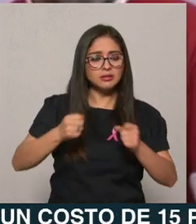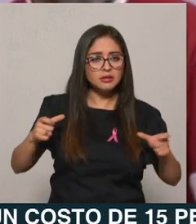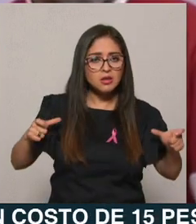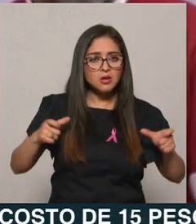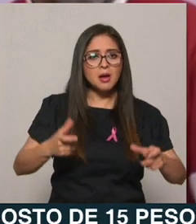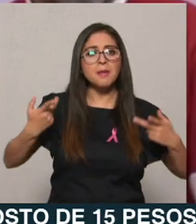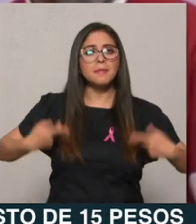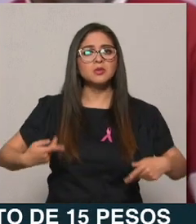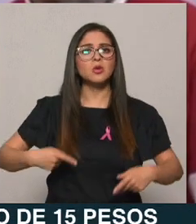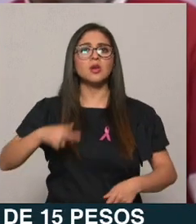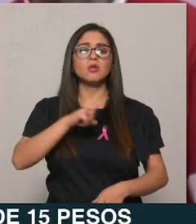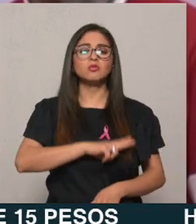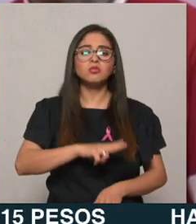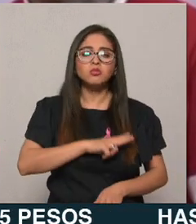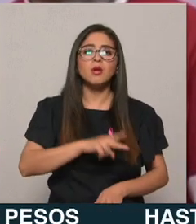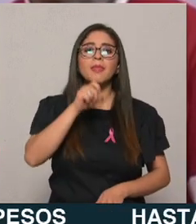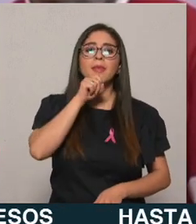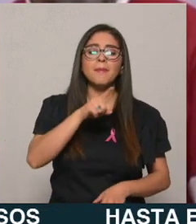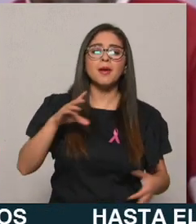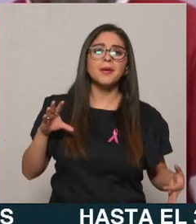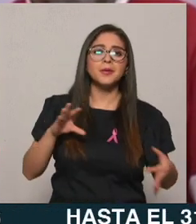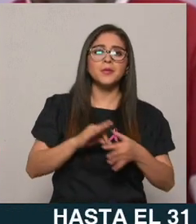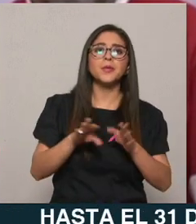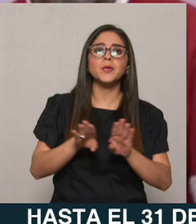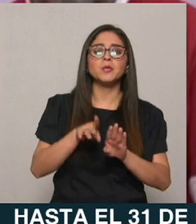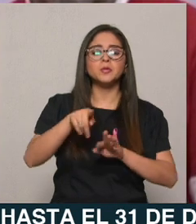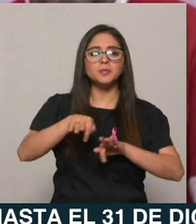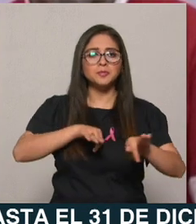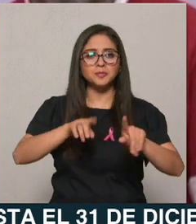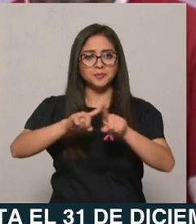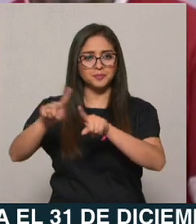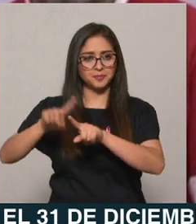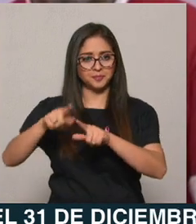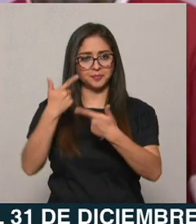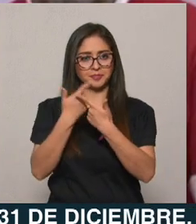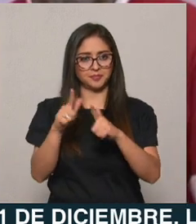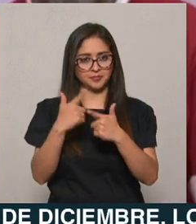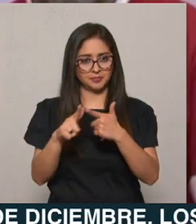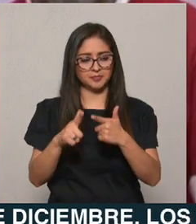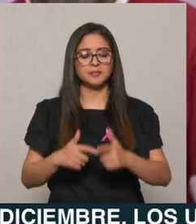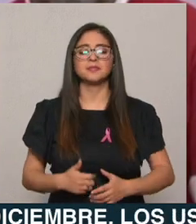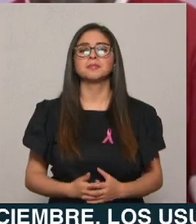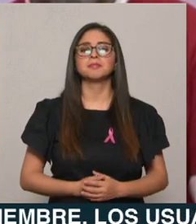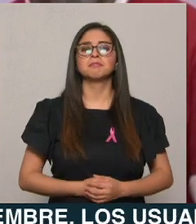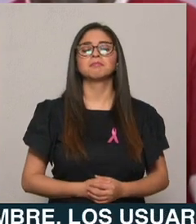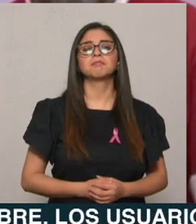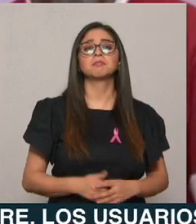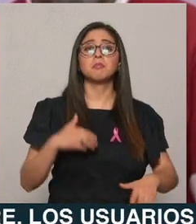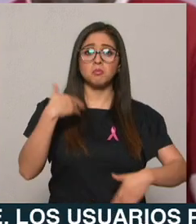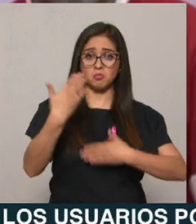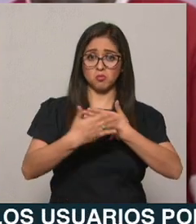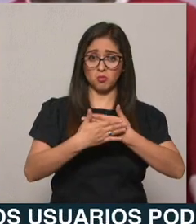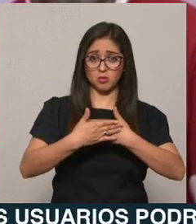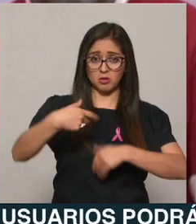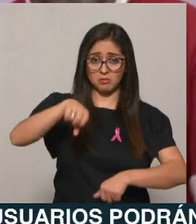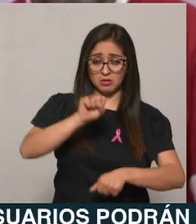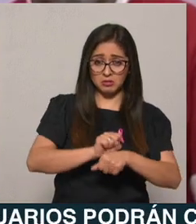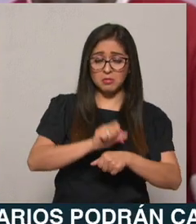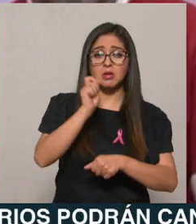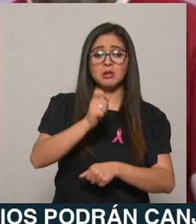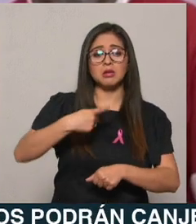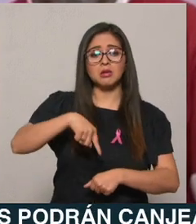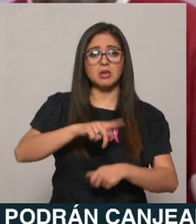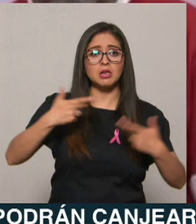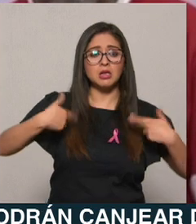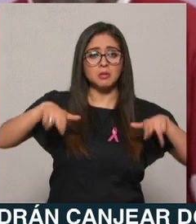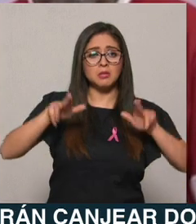concesionarias, así como las condiciones de operación de los taxis. Decirles que la próxima semana representantes